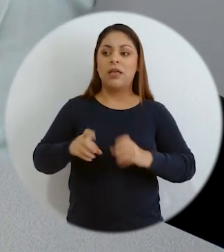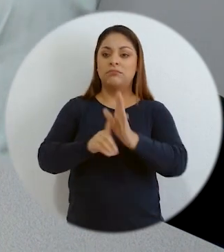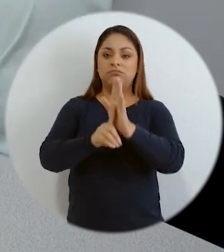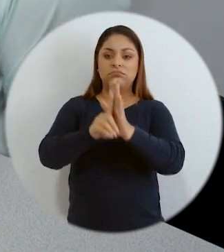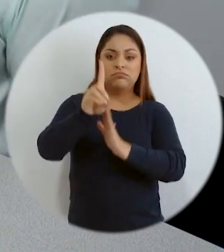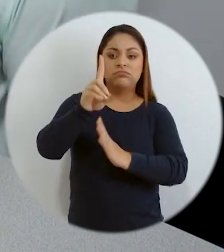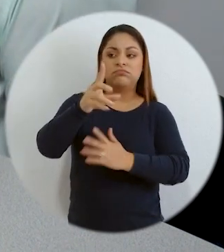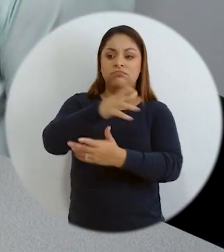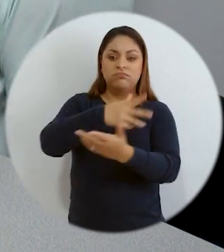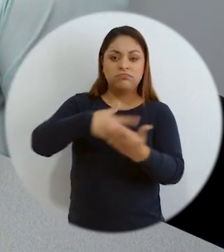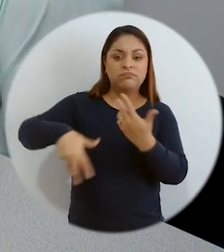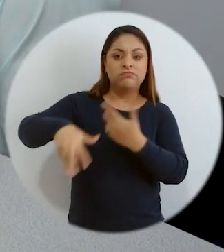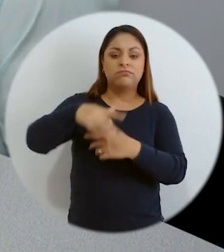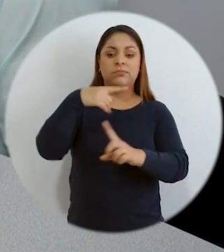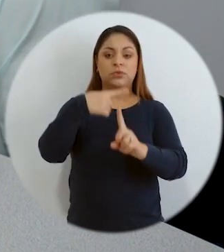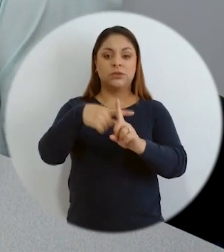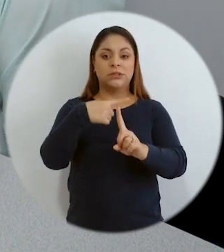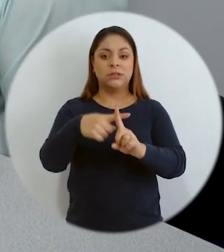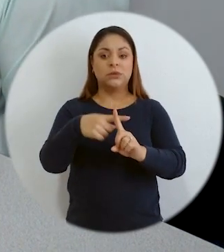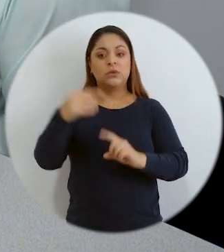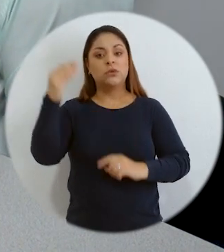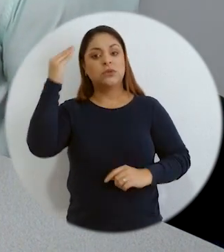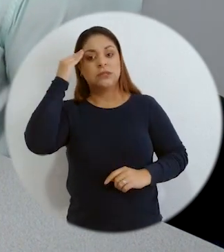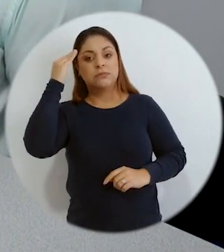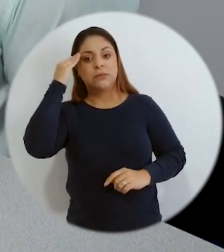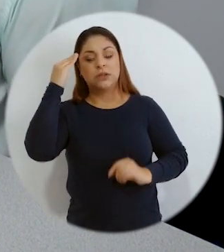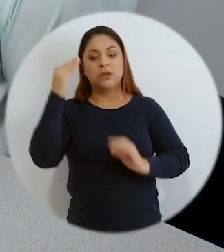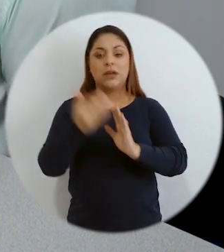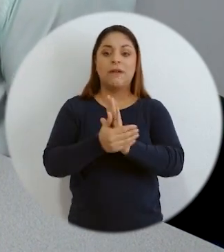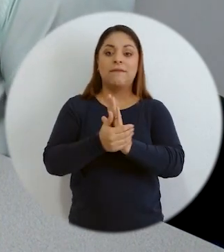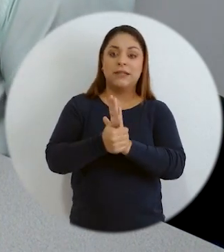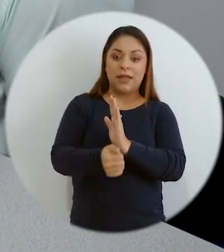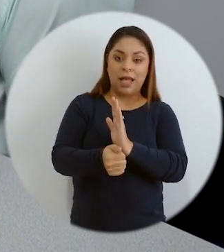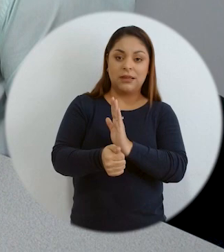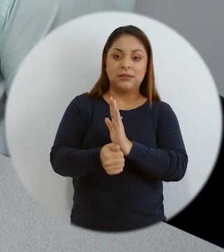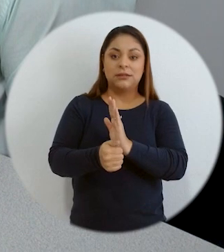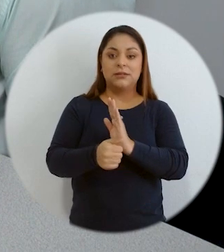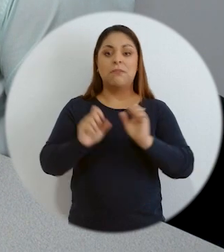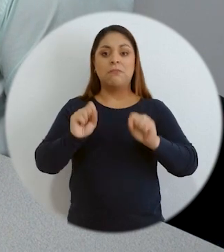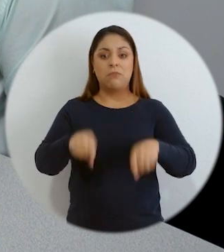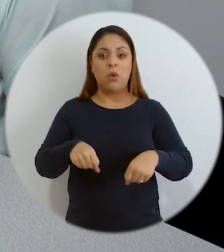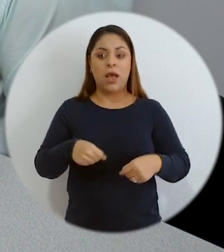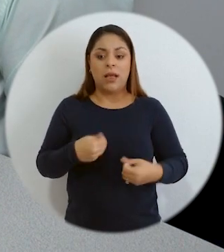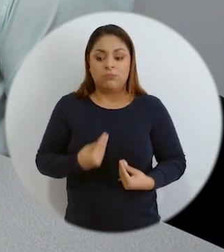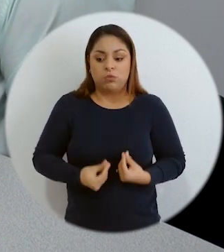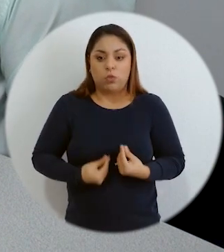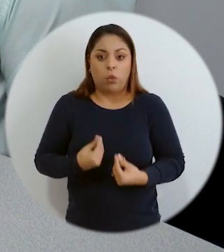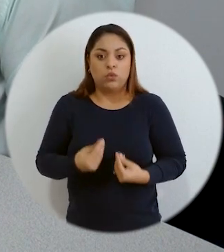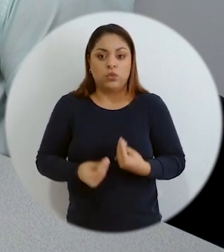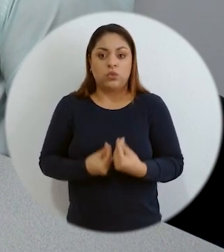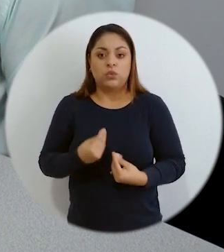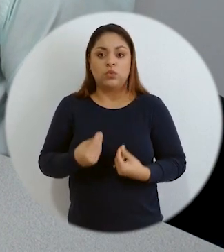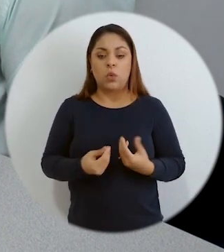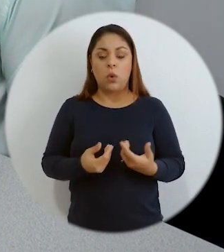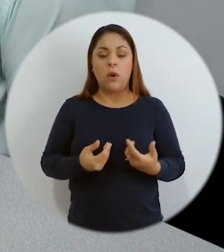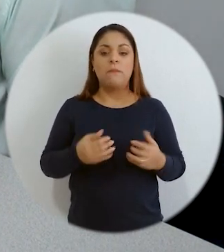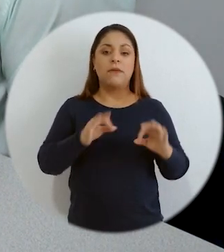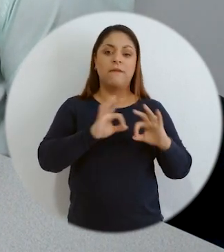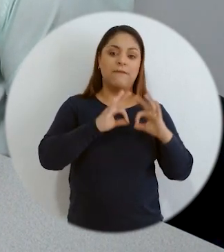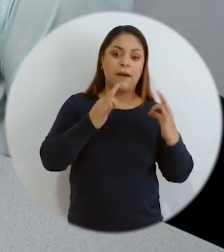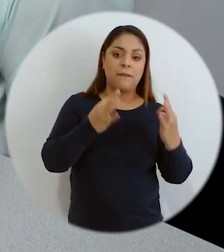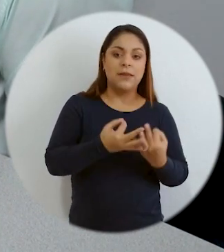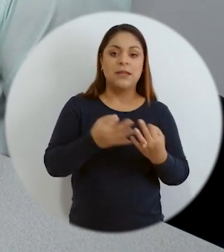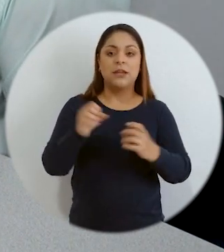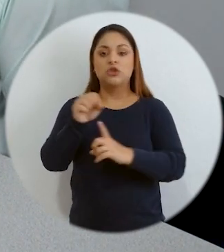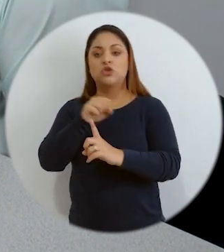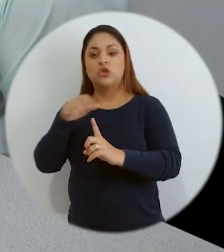para relacionarse con otras personas de forma positiva, con conocimientos y habilidades que les permiten ser productivos para sí mismos, para